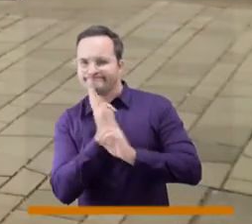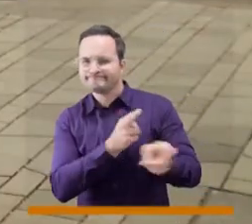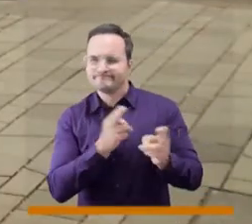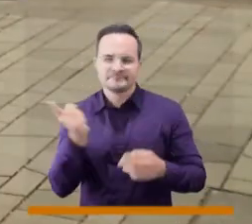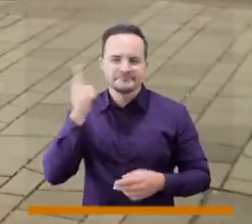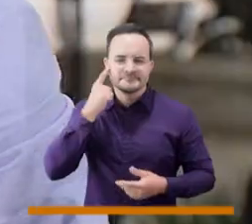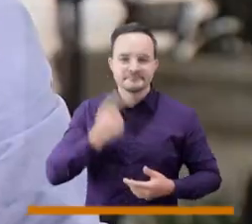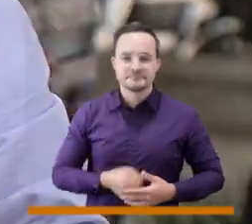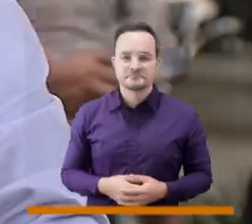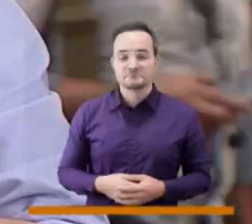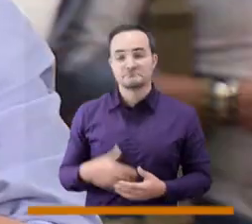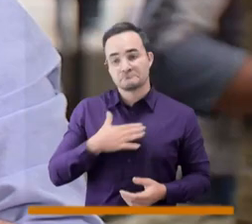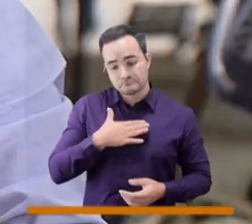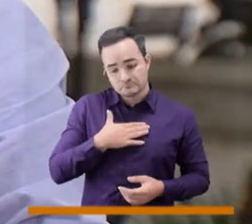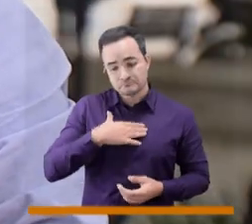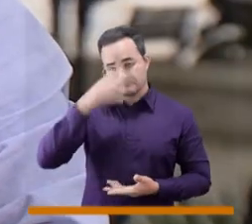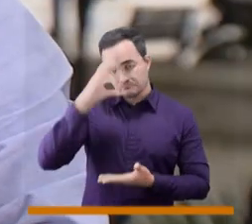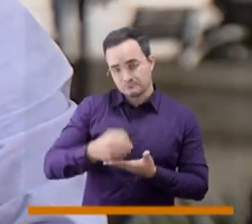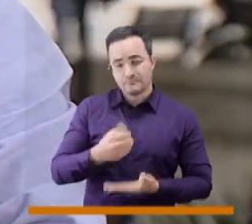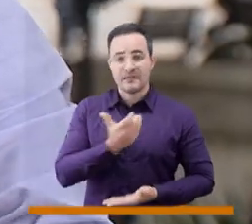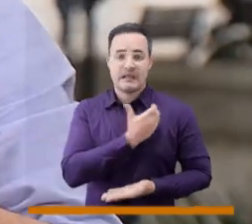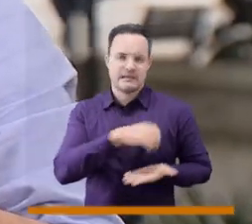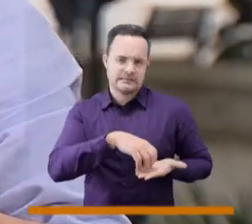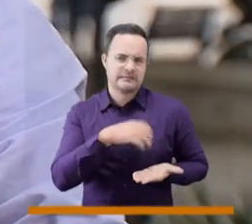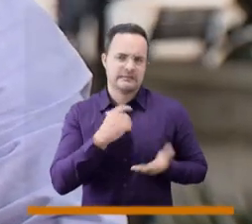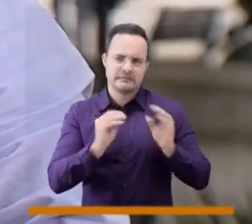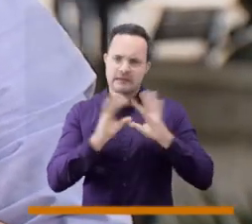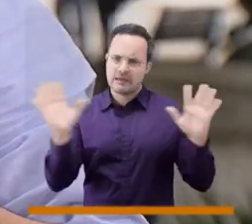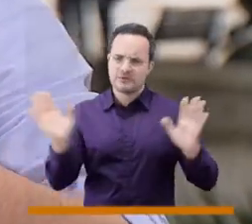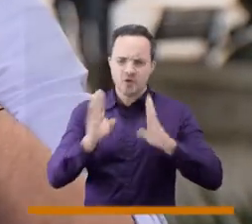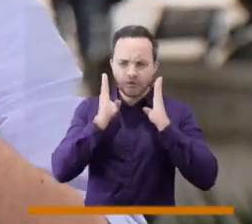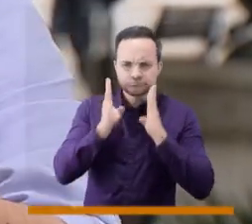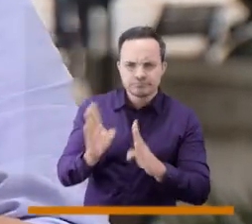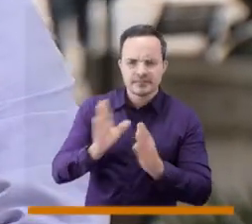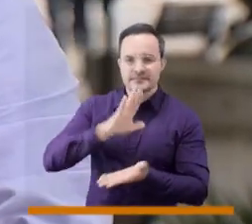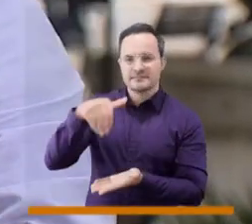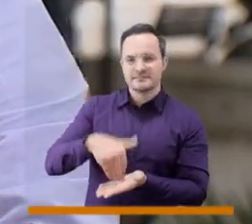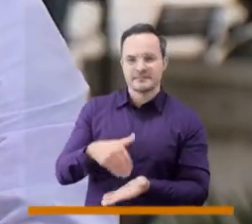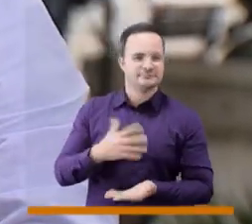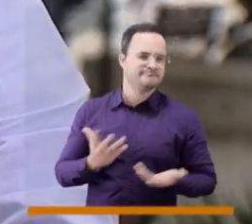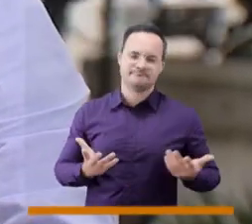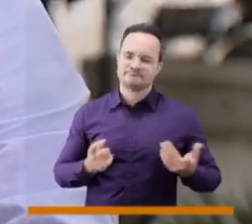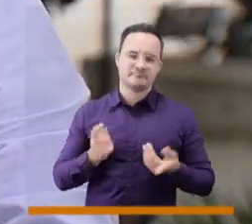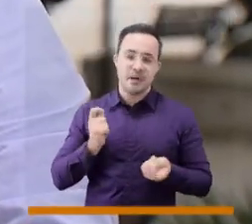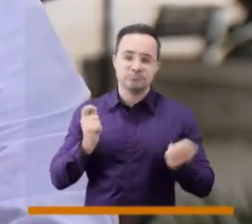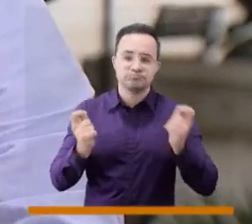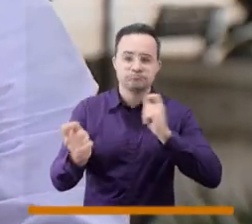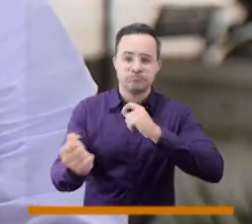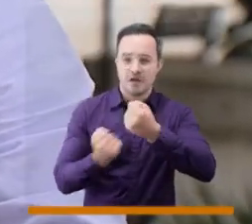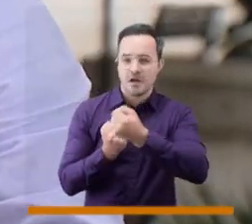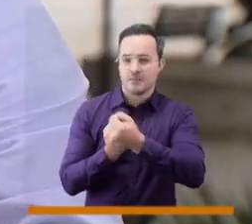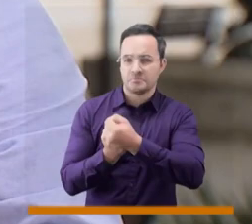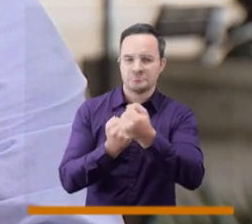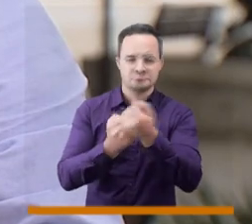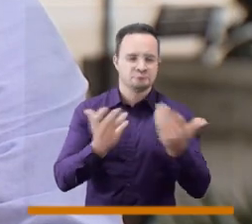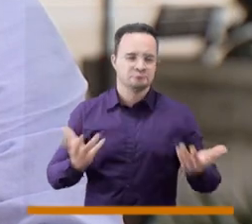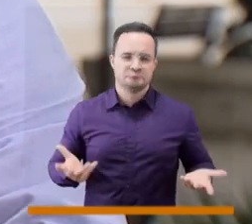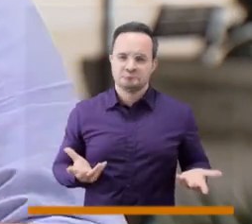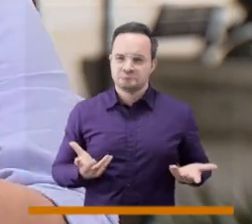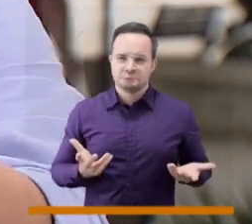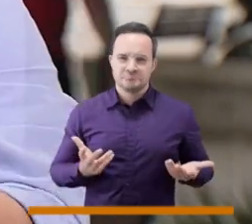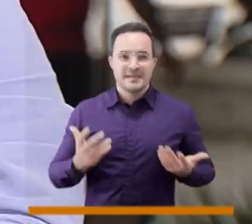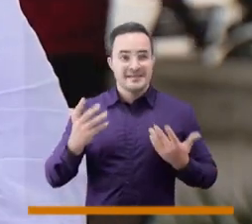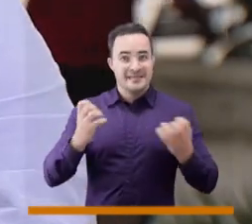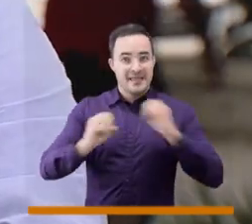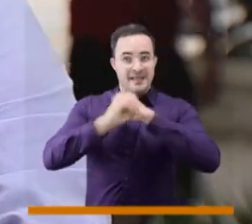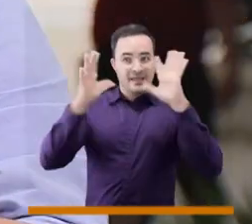personalmente considero que la alcaldía ha descuidado el centro, no ha transformado como se esperaba el centro de la ciudad. Ha habido mucho descuido en el